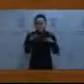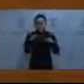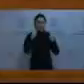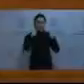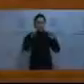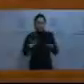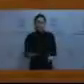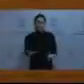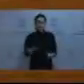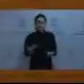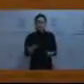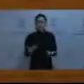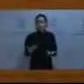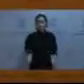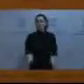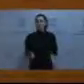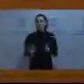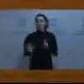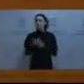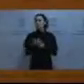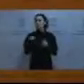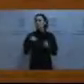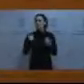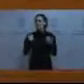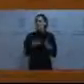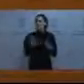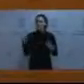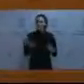debería haberse resuelto con la mayor velocidad posible,